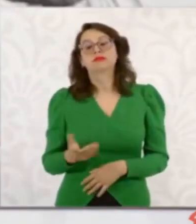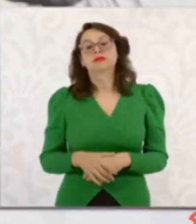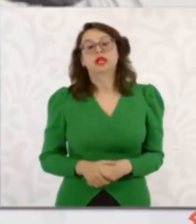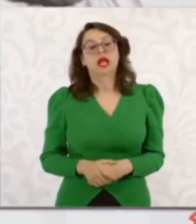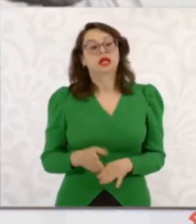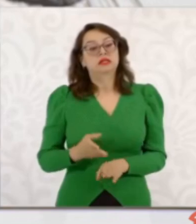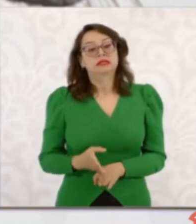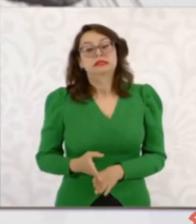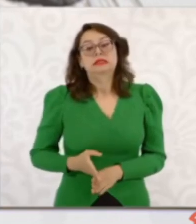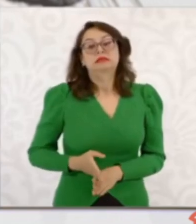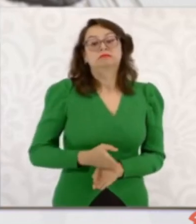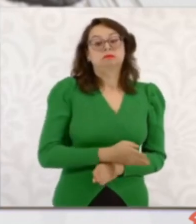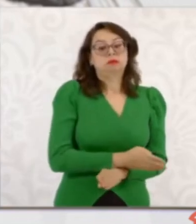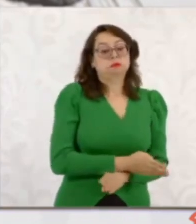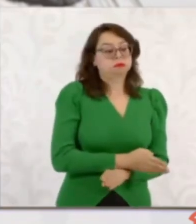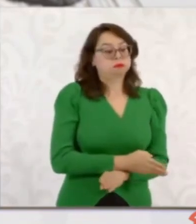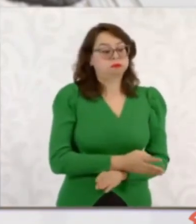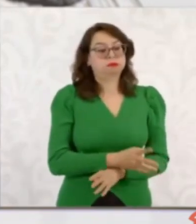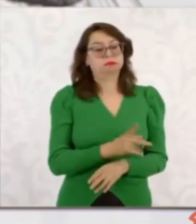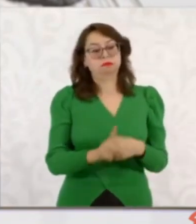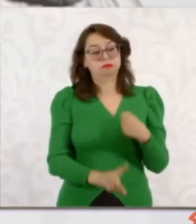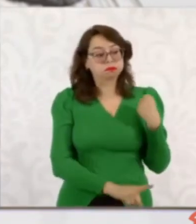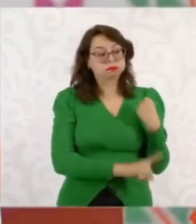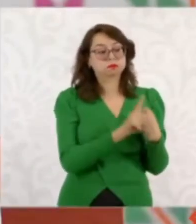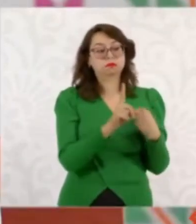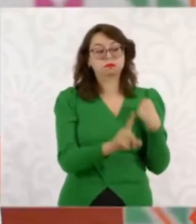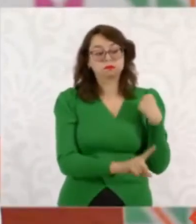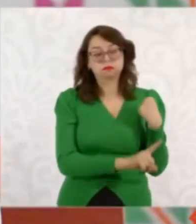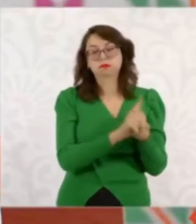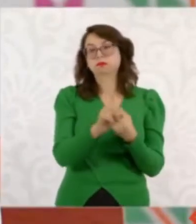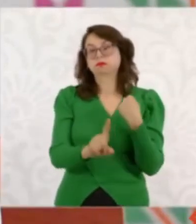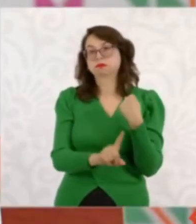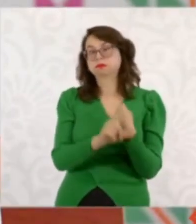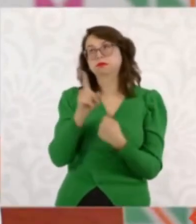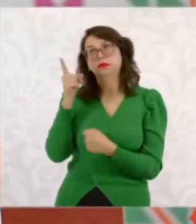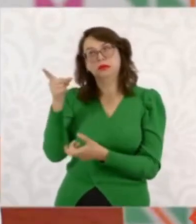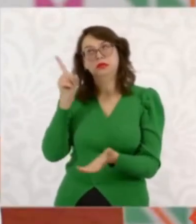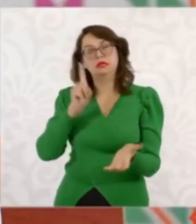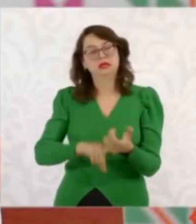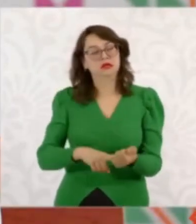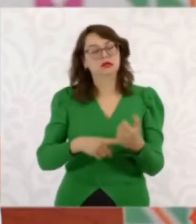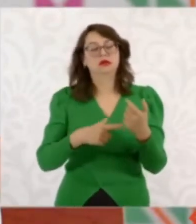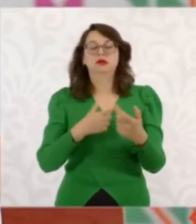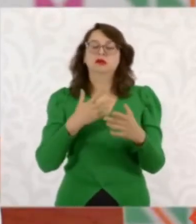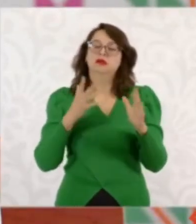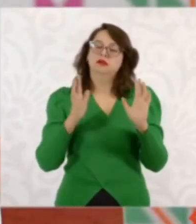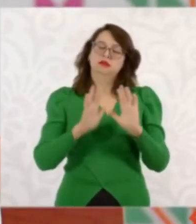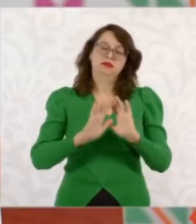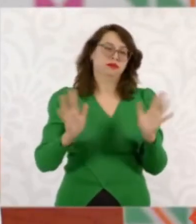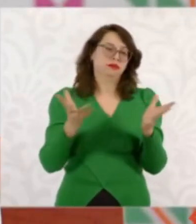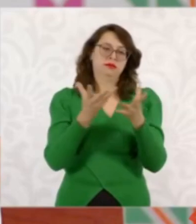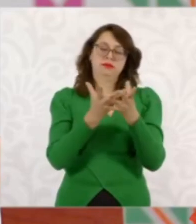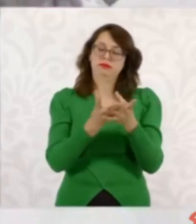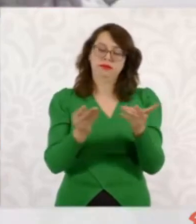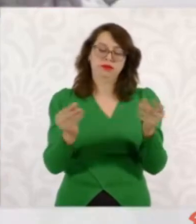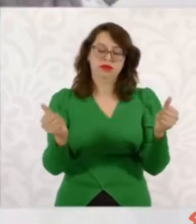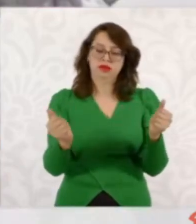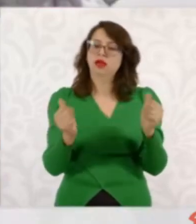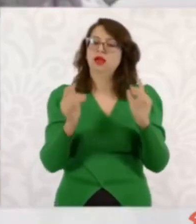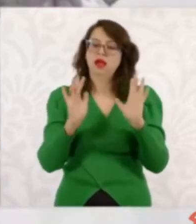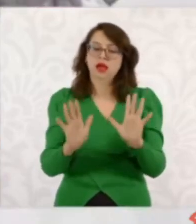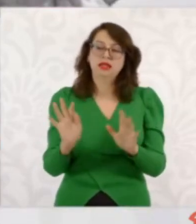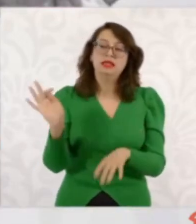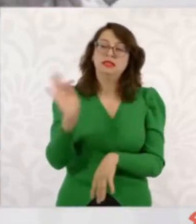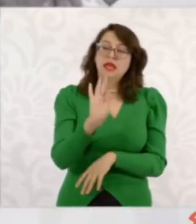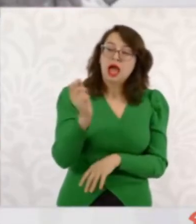tendrán que seguirlas solventando quienes hicieron aquellas obras, Pues lo importante es que es un